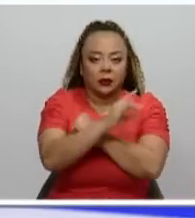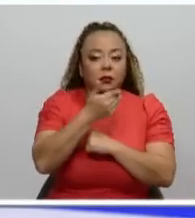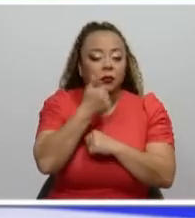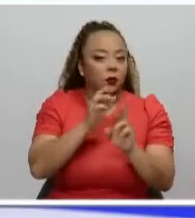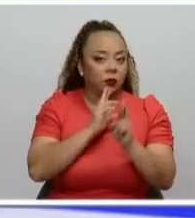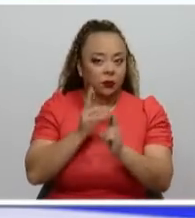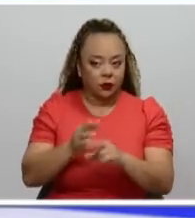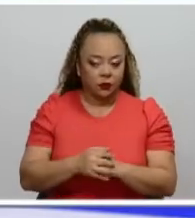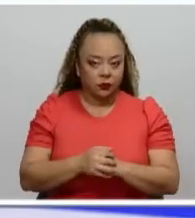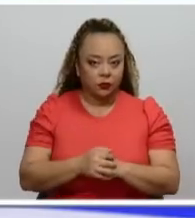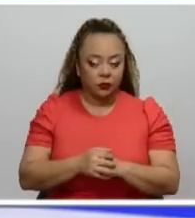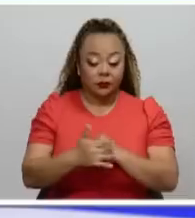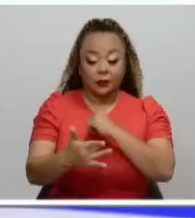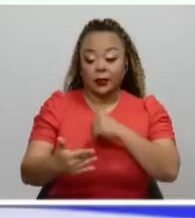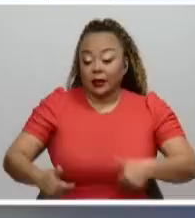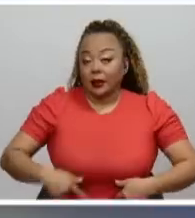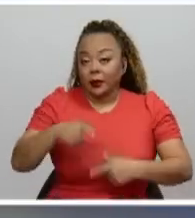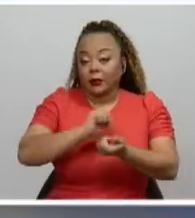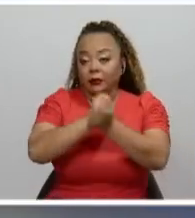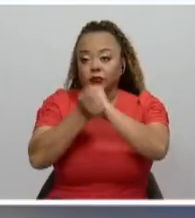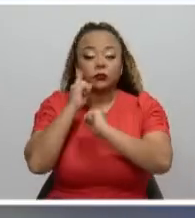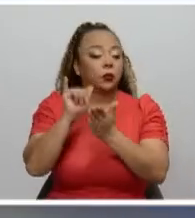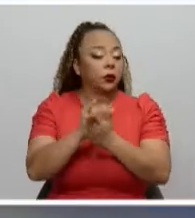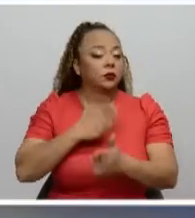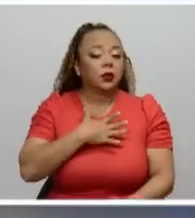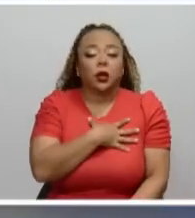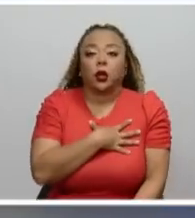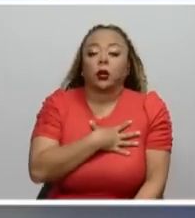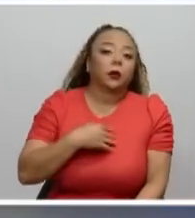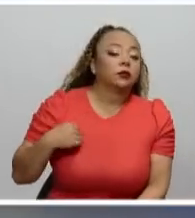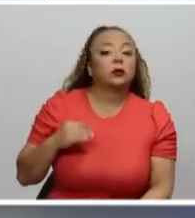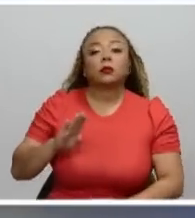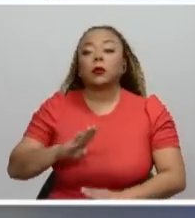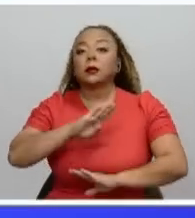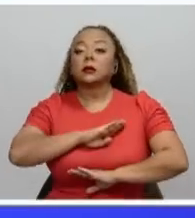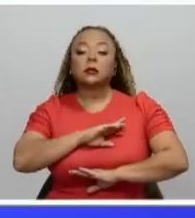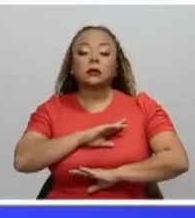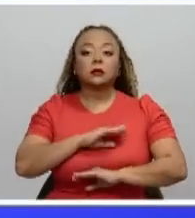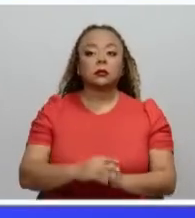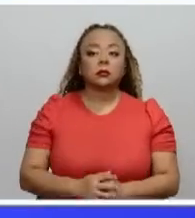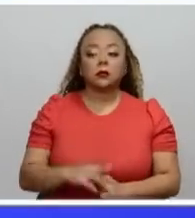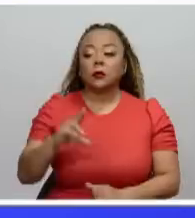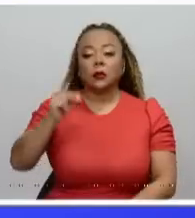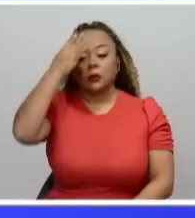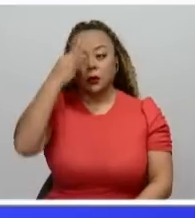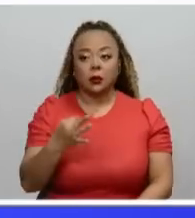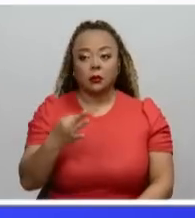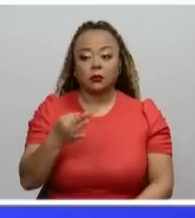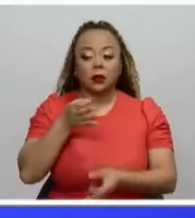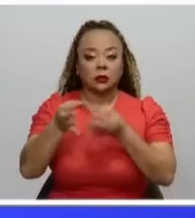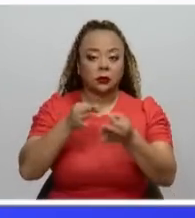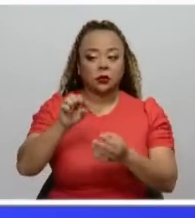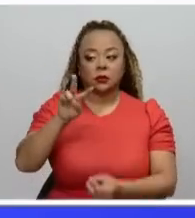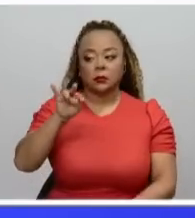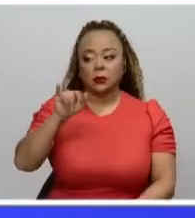mejor rendimiento el técnico es el que tiene que acoplarse por eso a mí no me gustan y no no me satisfacen y no me llenan y no le creo a las explicaciones